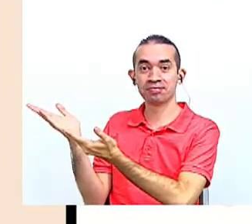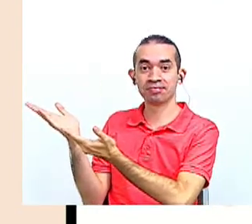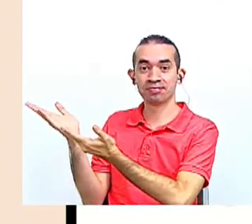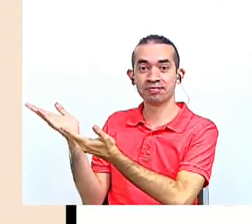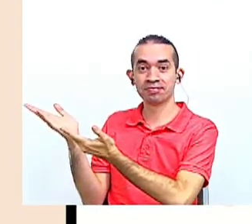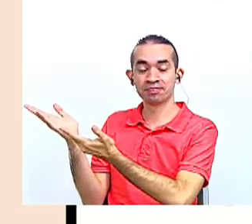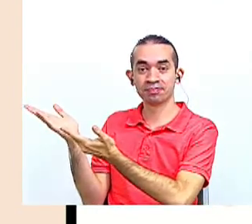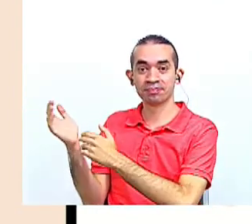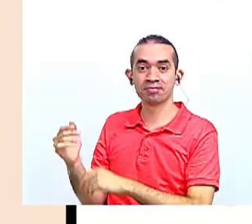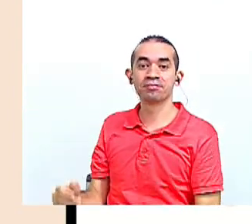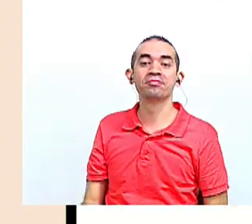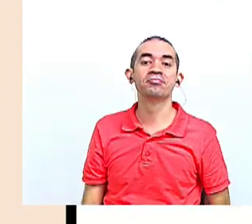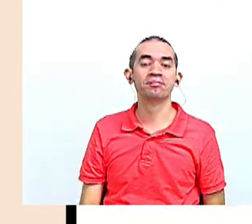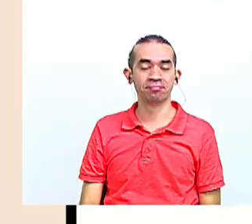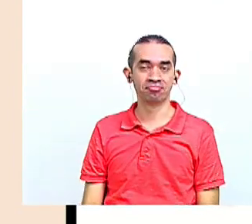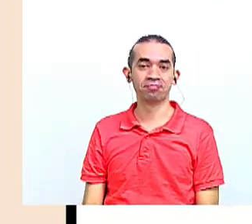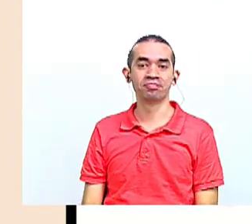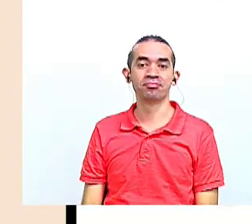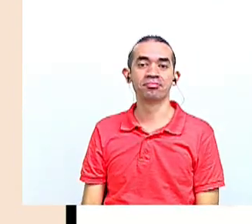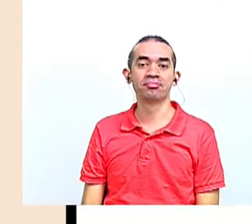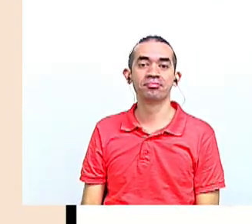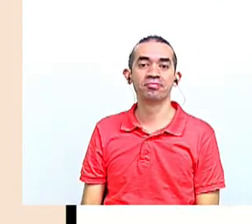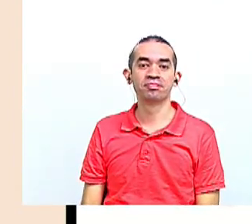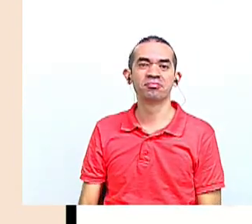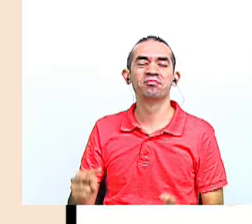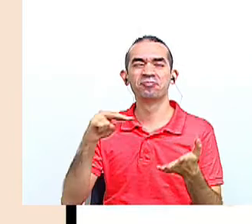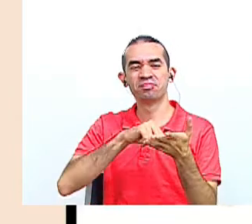Cuando evocamos la palabra congruencia,